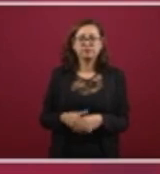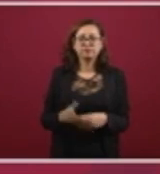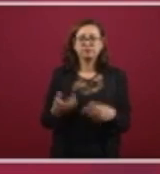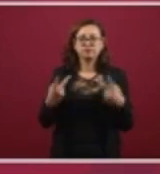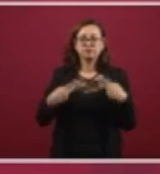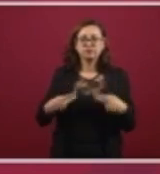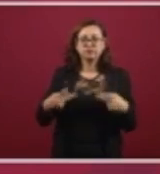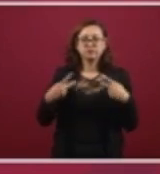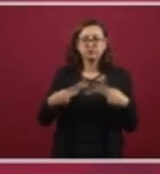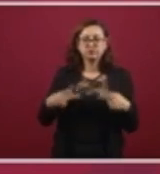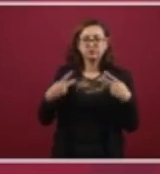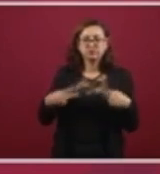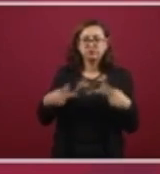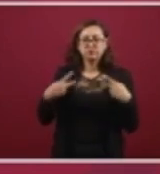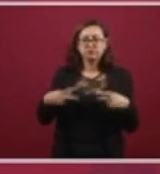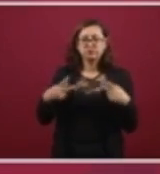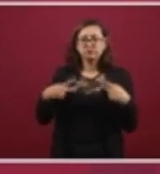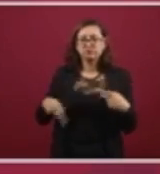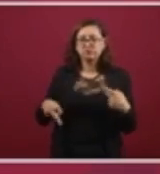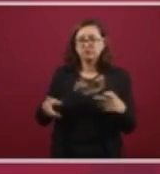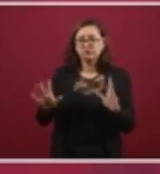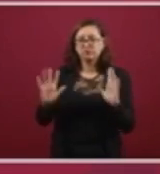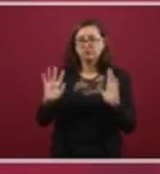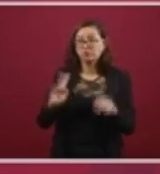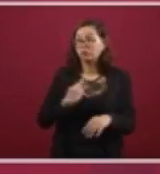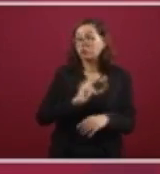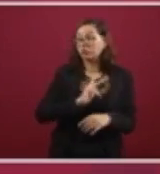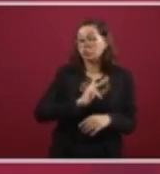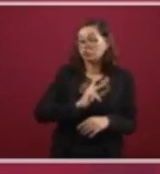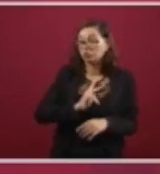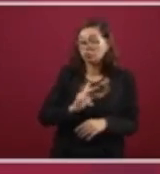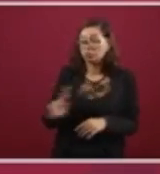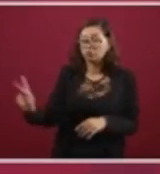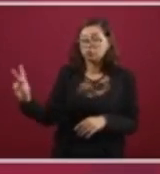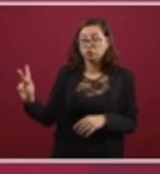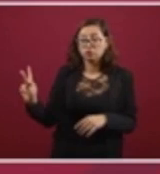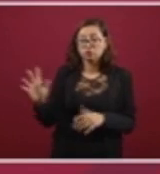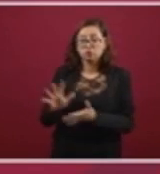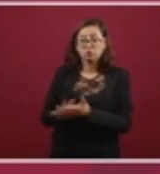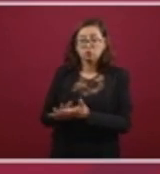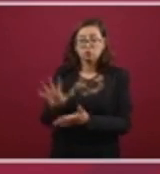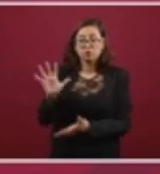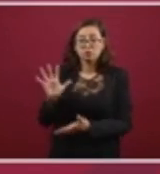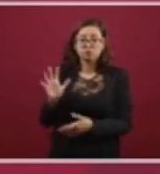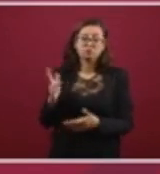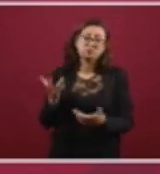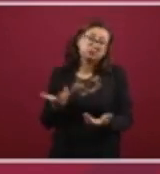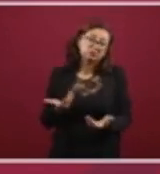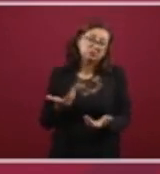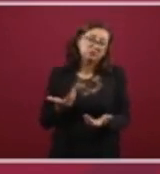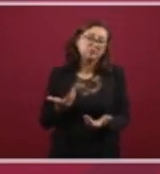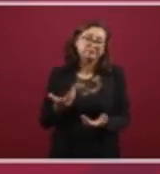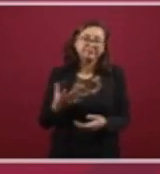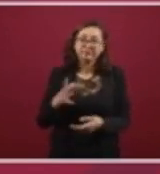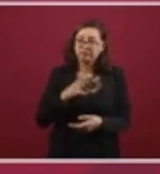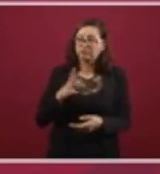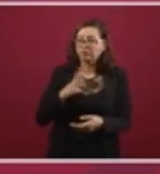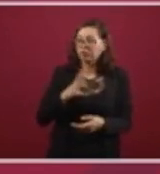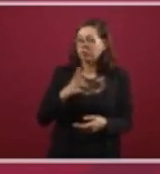algunos mexicanos. Yo no quiero decir que sea la mayoría, pero sí